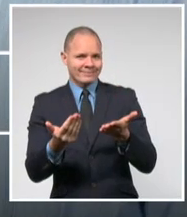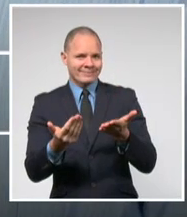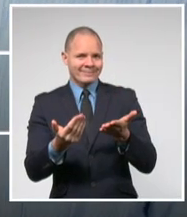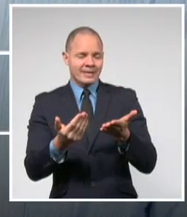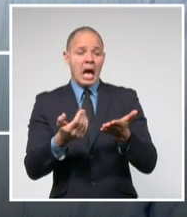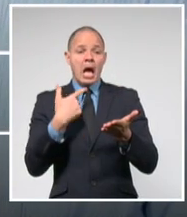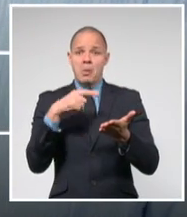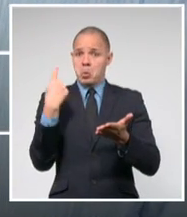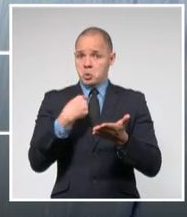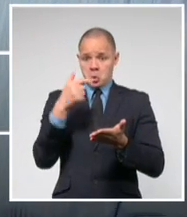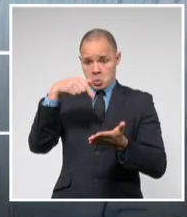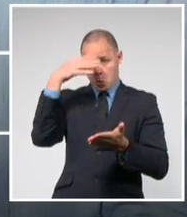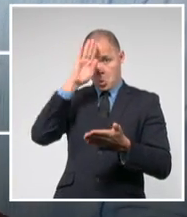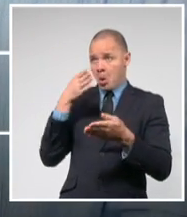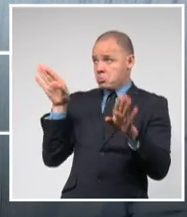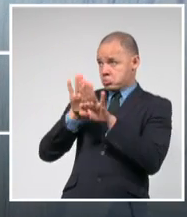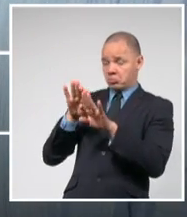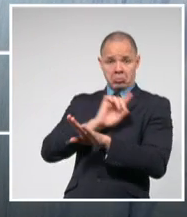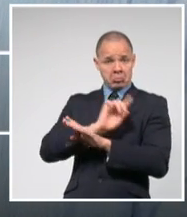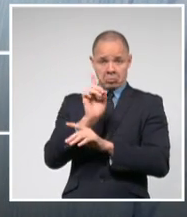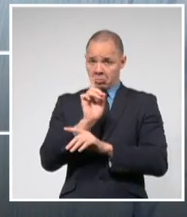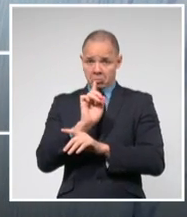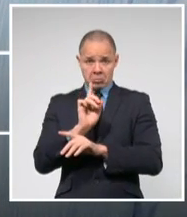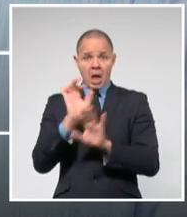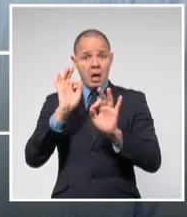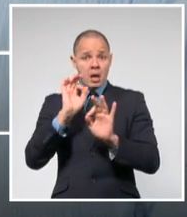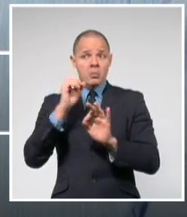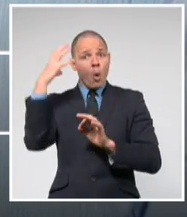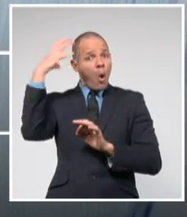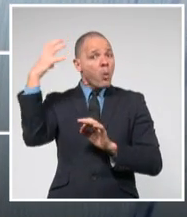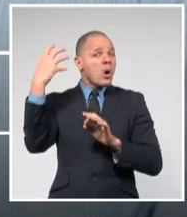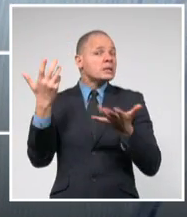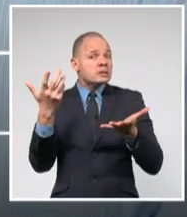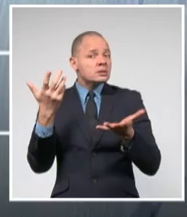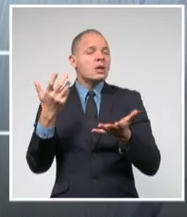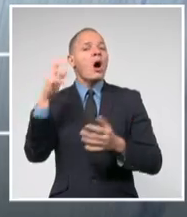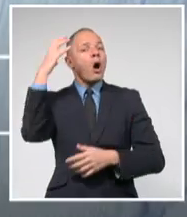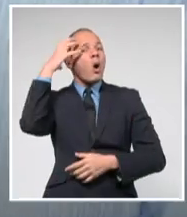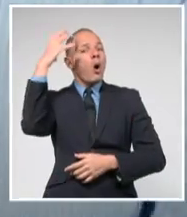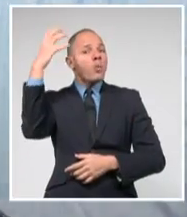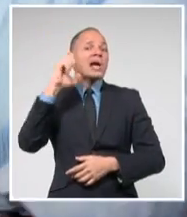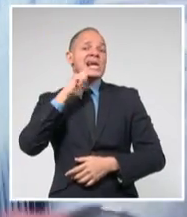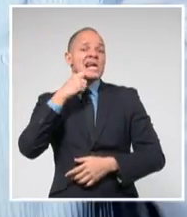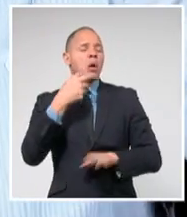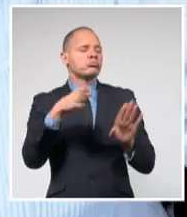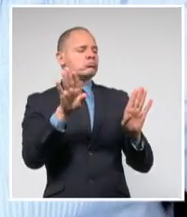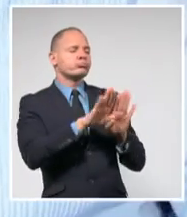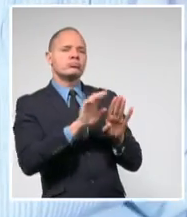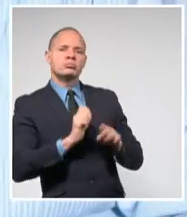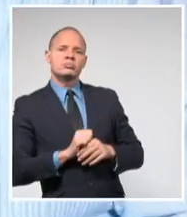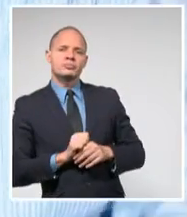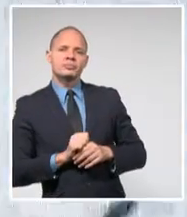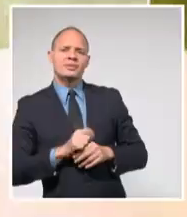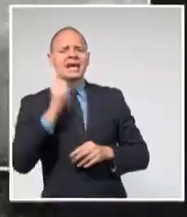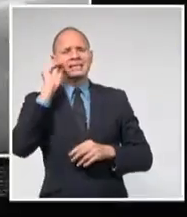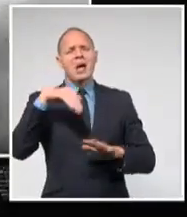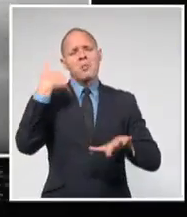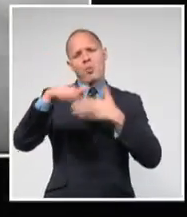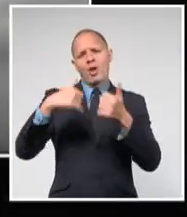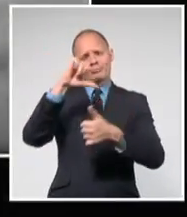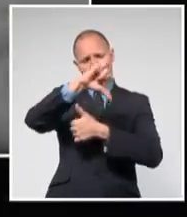no fue Cuba. Quien cerró la puerta fueron las distintas administraciones de los Estados Unidos. Y ahí los hitos están muy claros. Todo lo que pasó con el fin de la Serie del